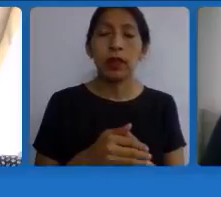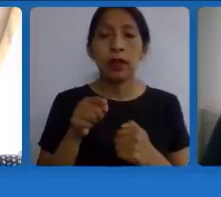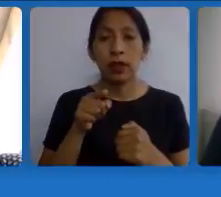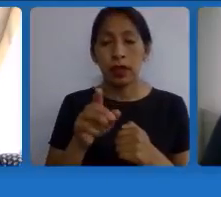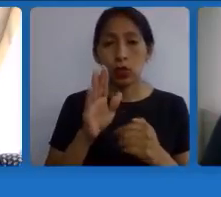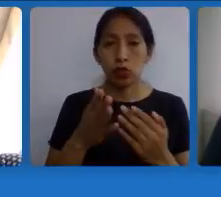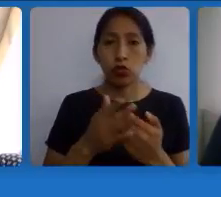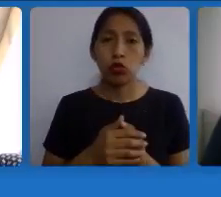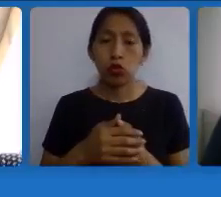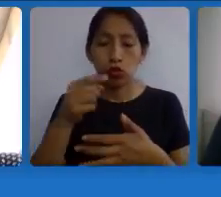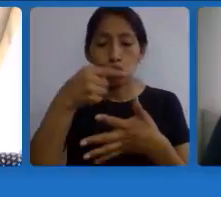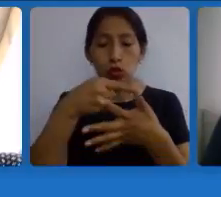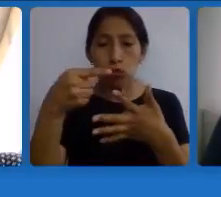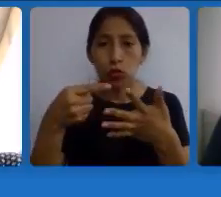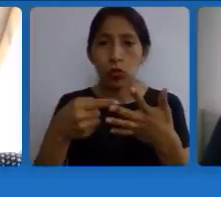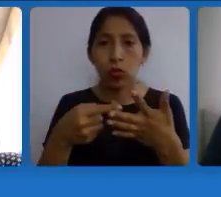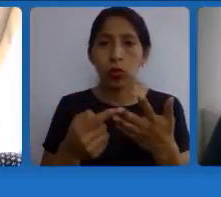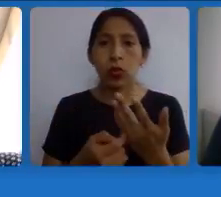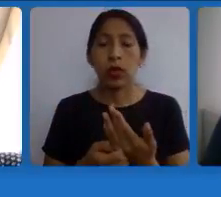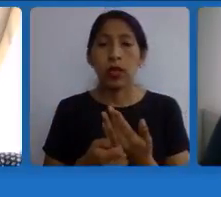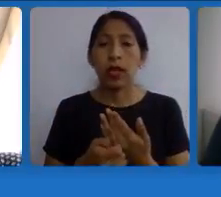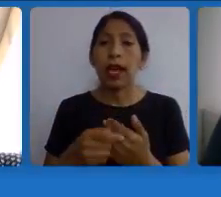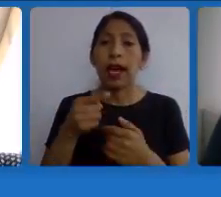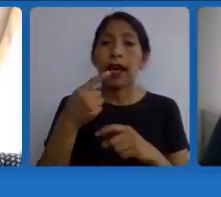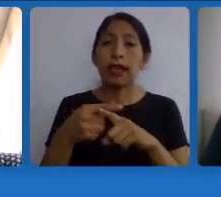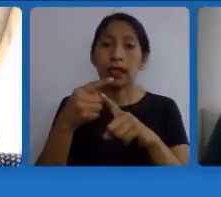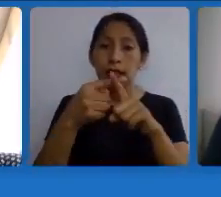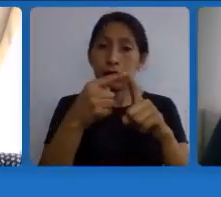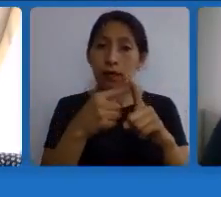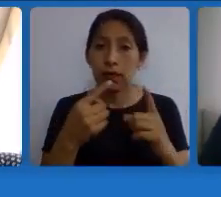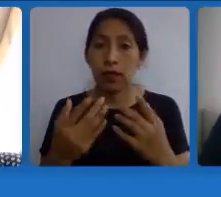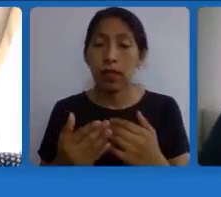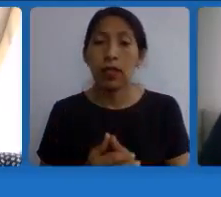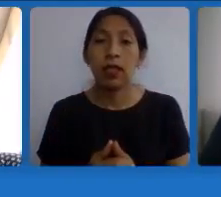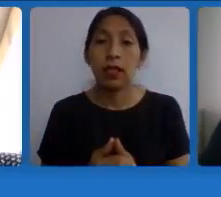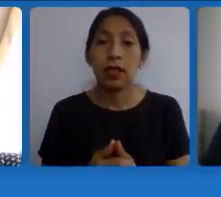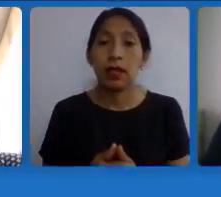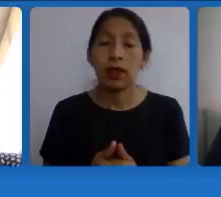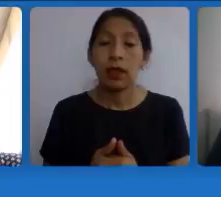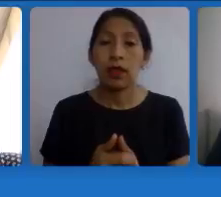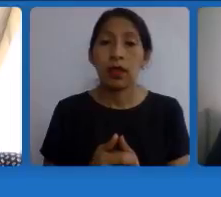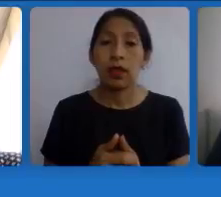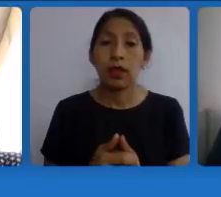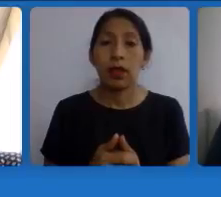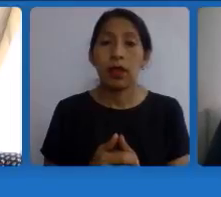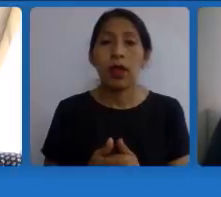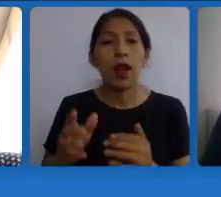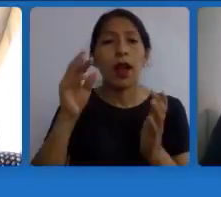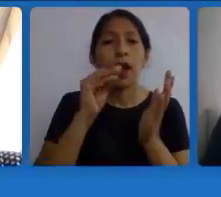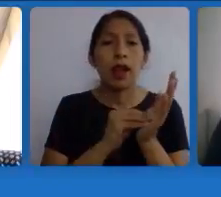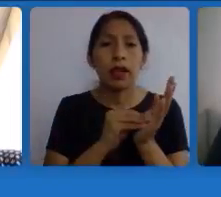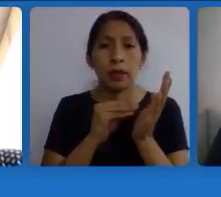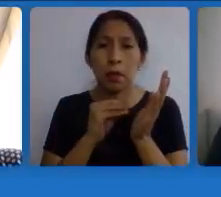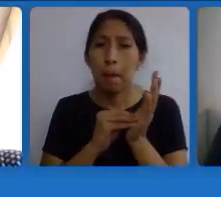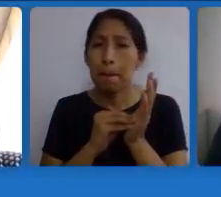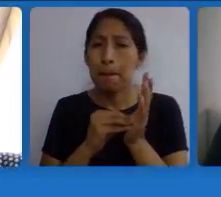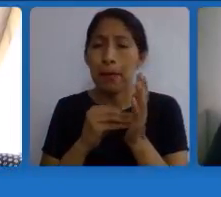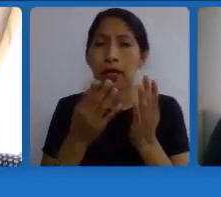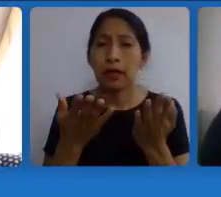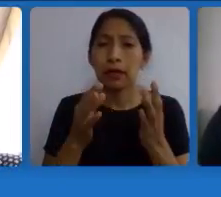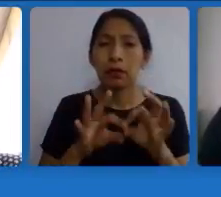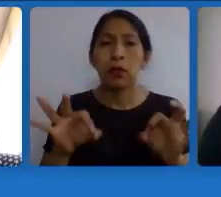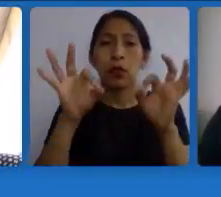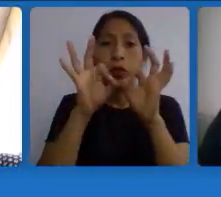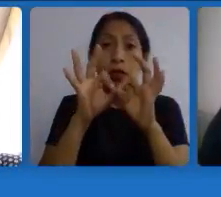propuestas. Hay diferentes acciones, ¿no? Entre ellas, yo creo que una de las más eficaces son